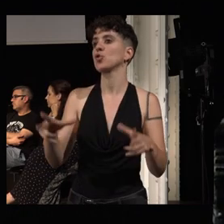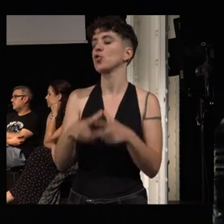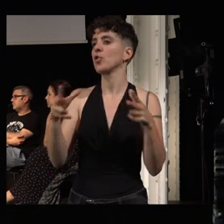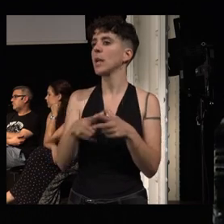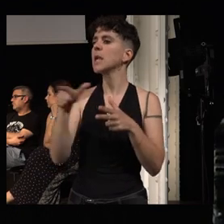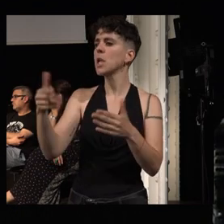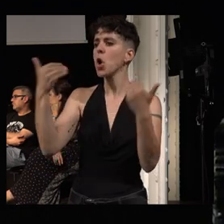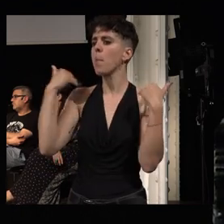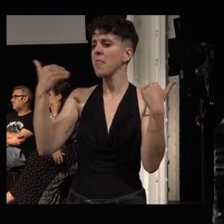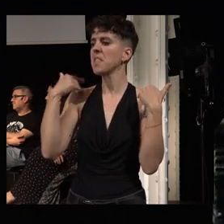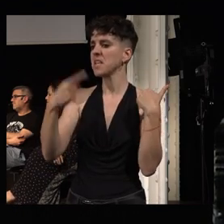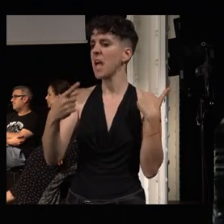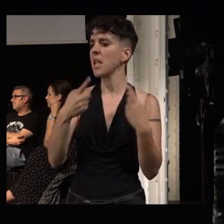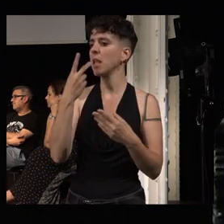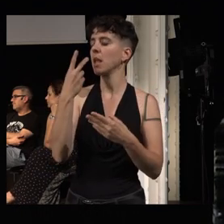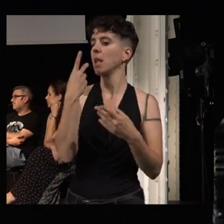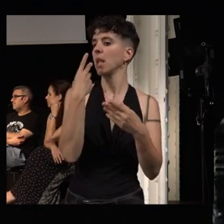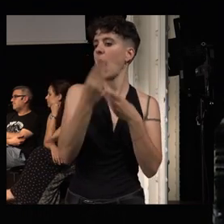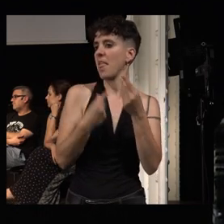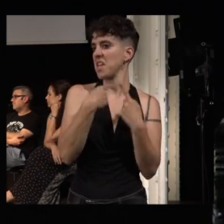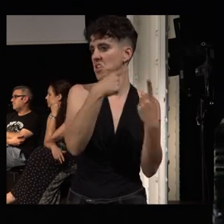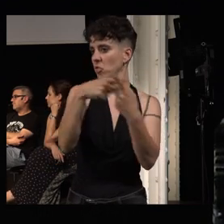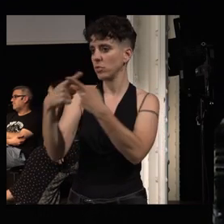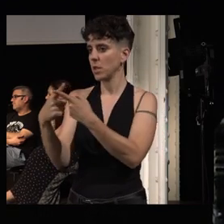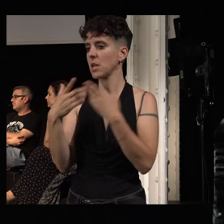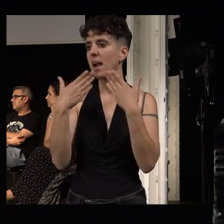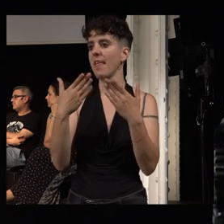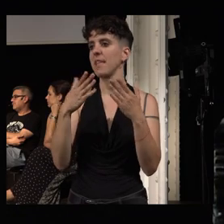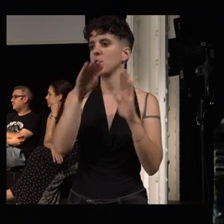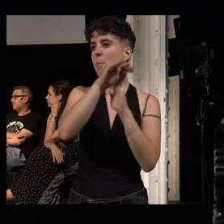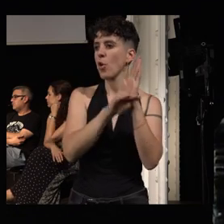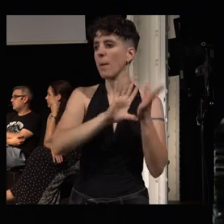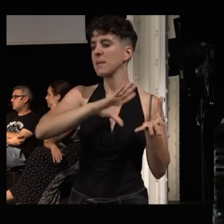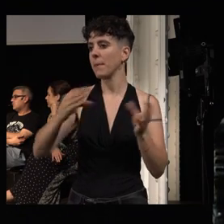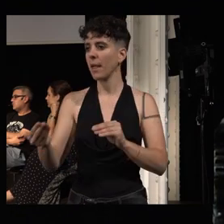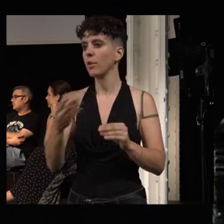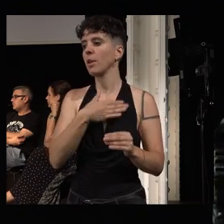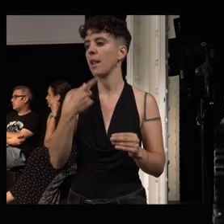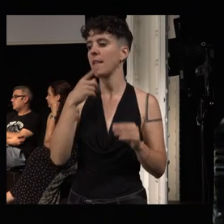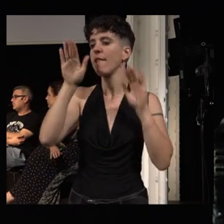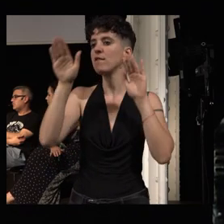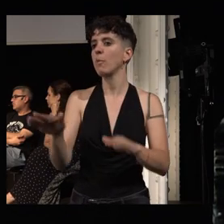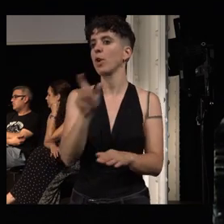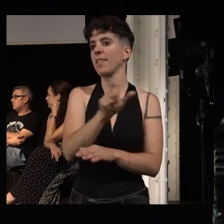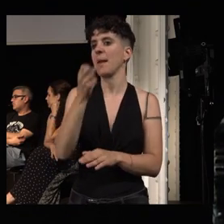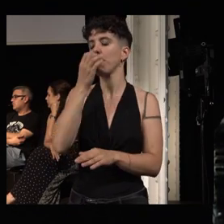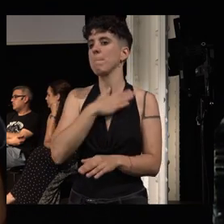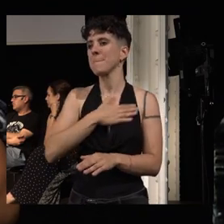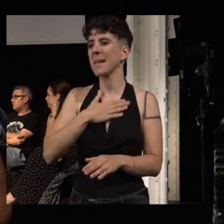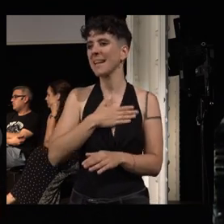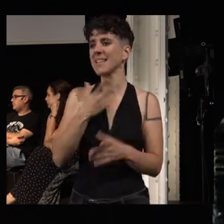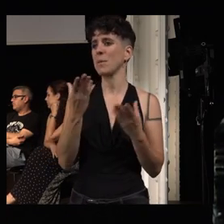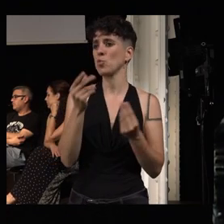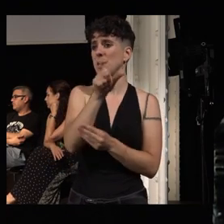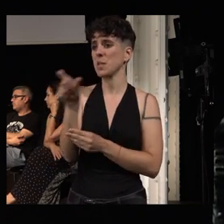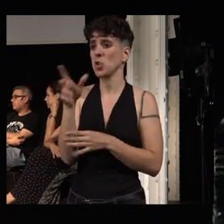competencias y que pueden hacer muchas cosas, a través de la aplicación de programas, etcétera, ¿no? Es decir, garantizar y favorecer el bienestar de muchas de las personas que están entre nosotros